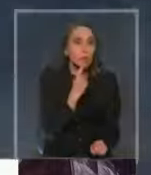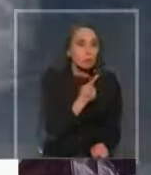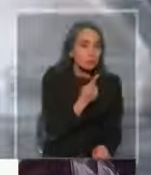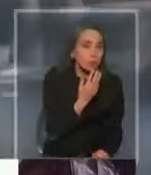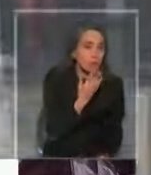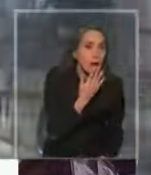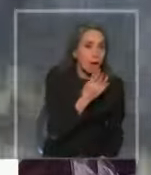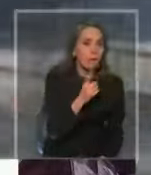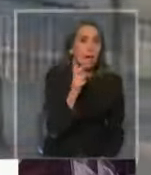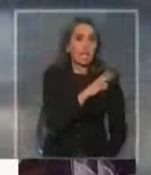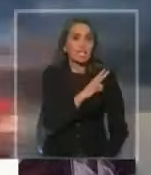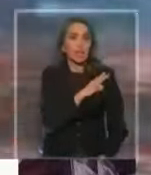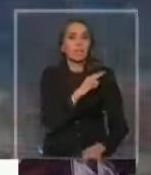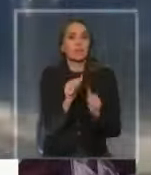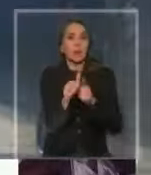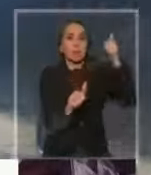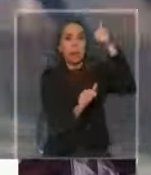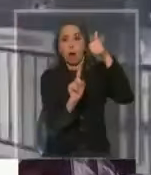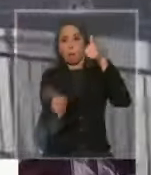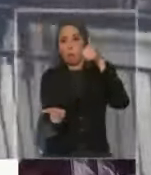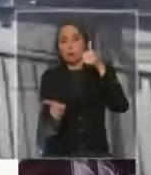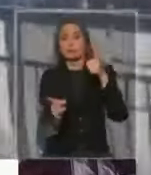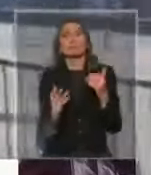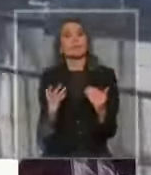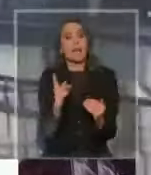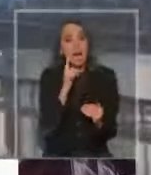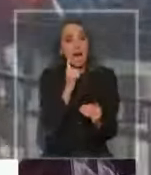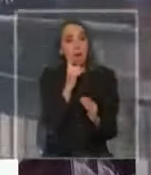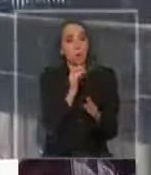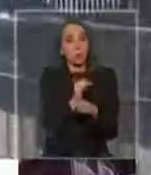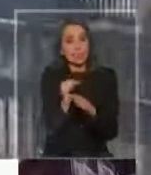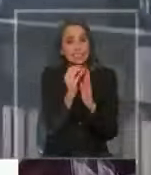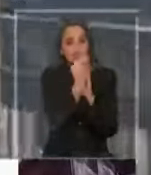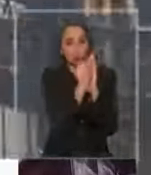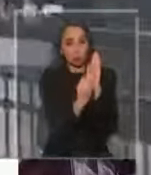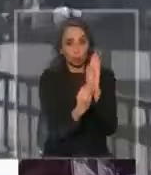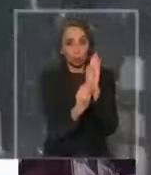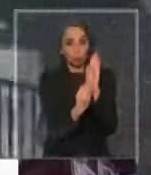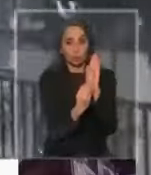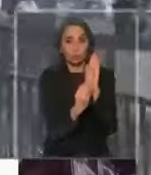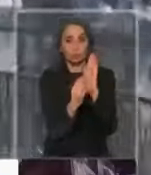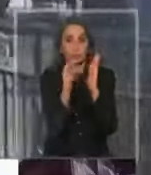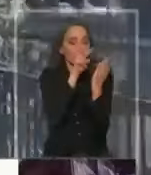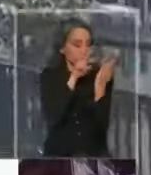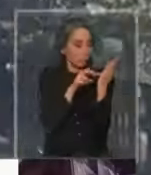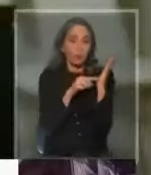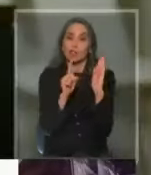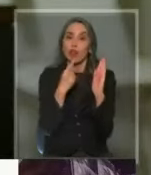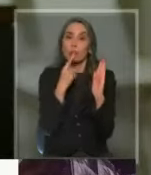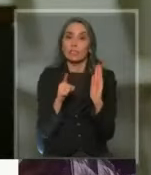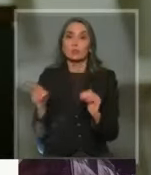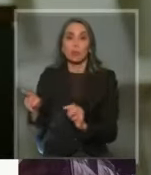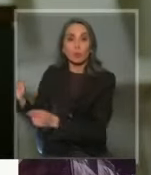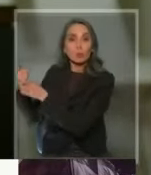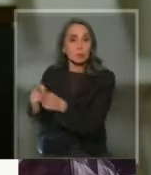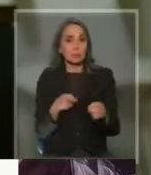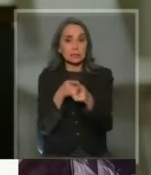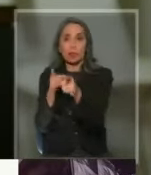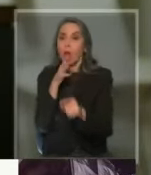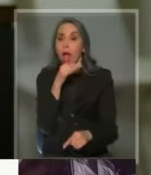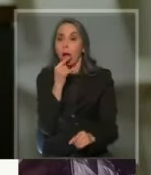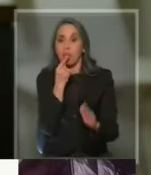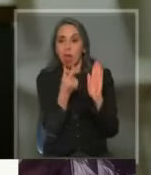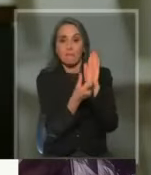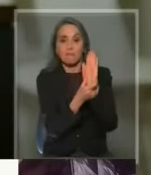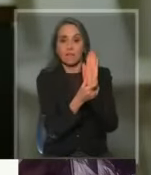instrucción superior, en el fondo. Sí, lo que pasa es que hay un instructivo en donde en ninguna parte te dice que tú tienes que hacer persecución. Ahora,